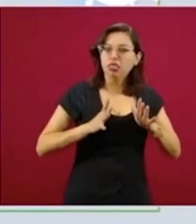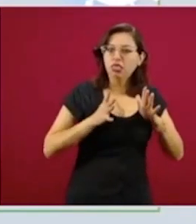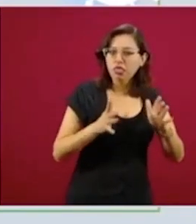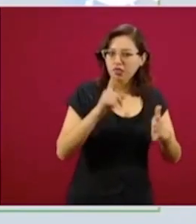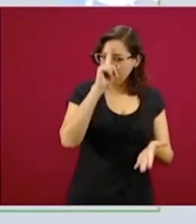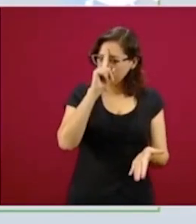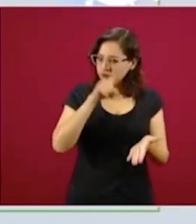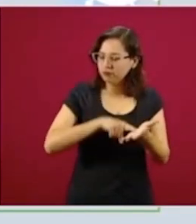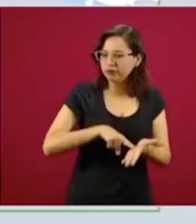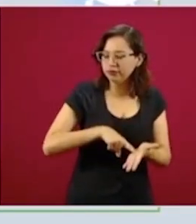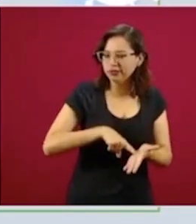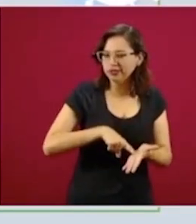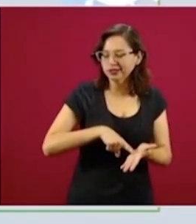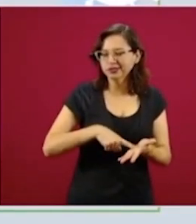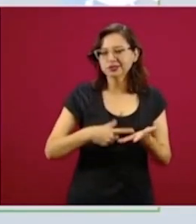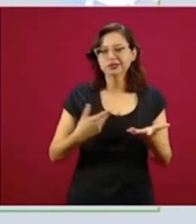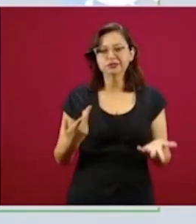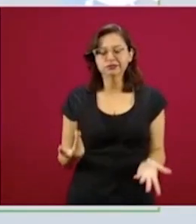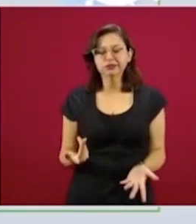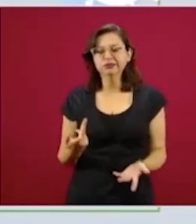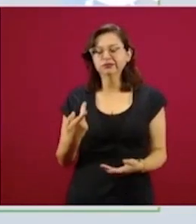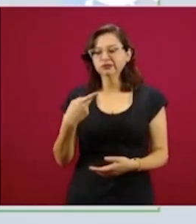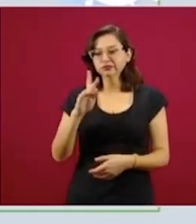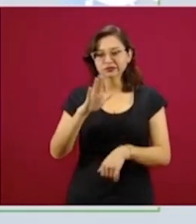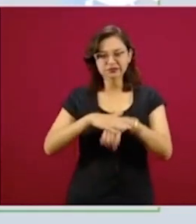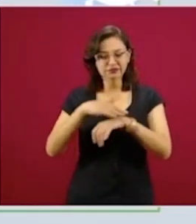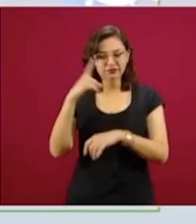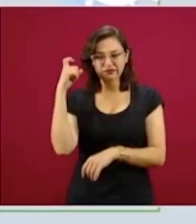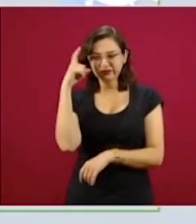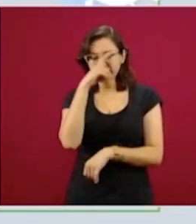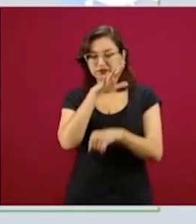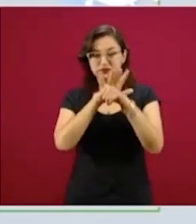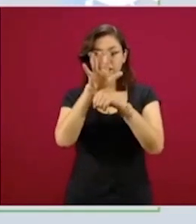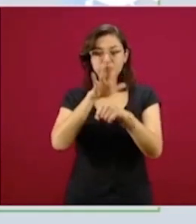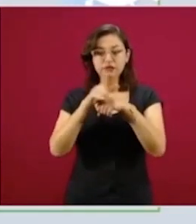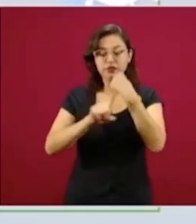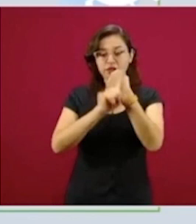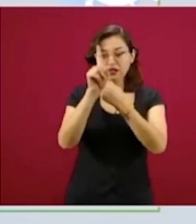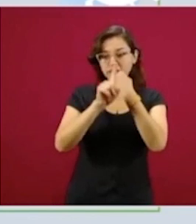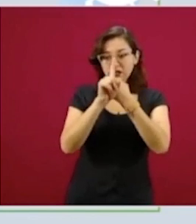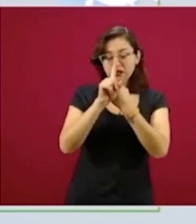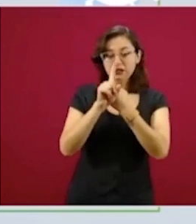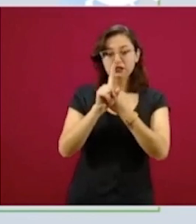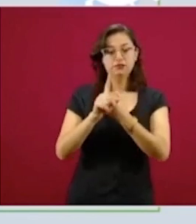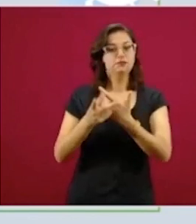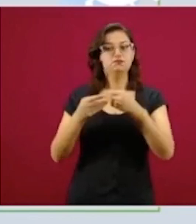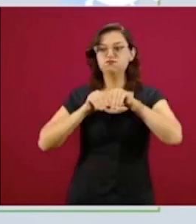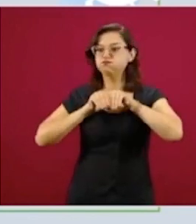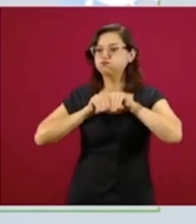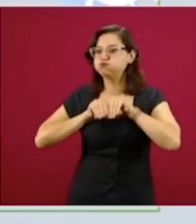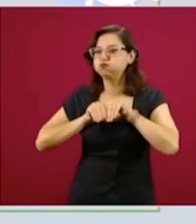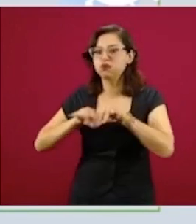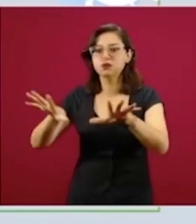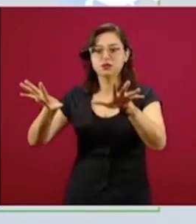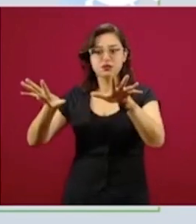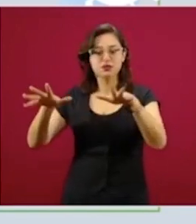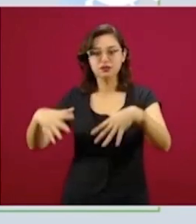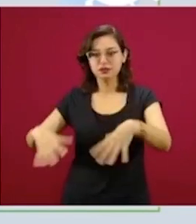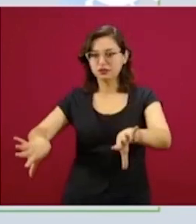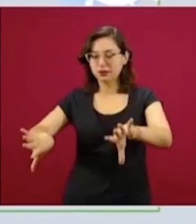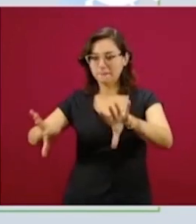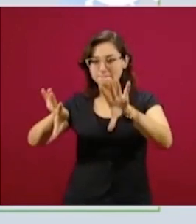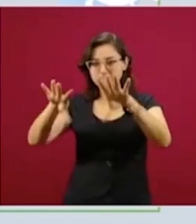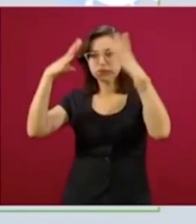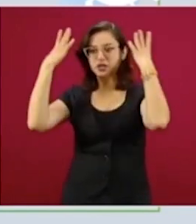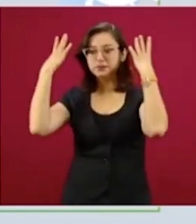El desafío principal es la rápida transmisión de esto, es exactamente igual que el coronavirus, tiene una